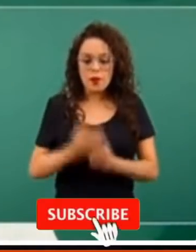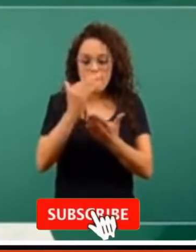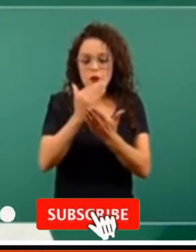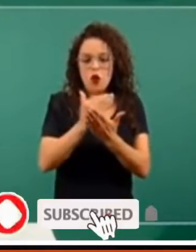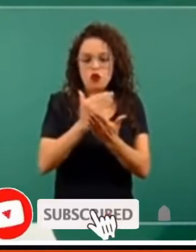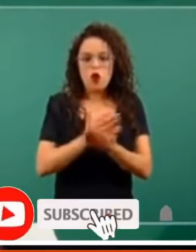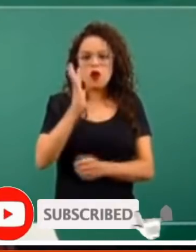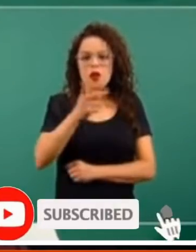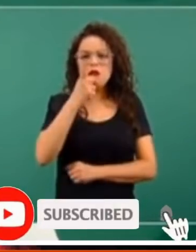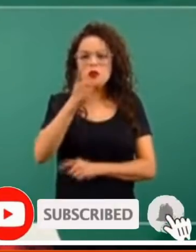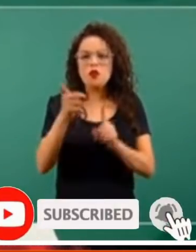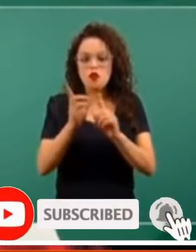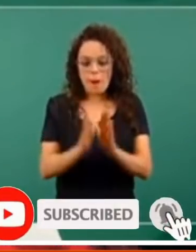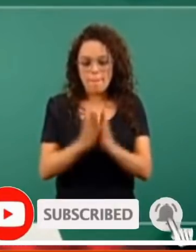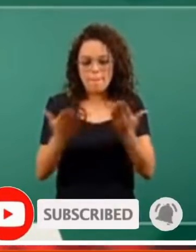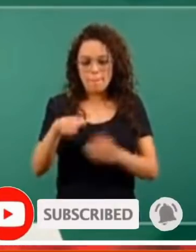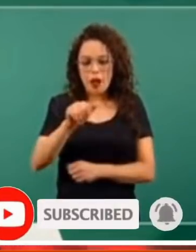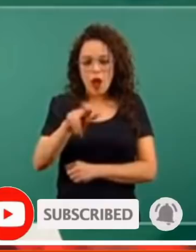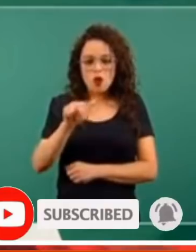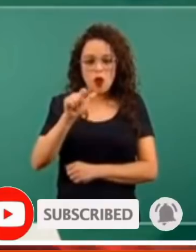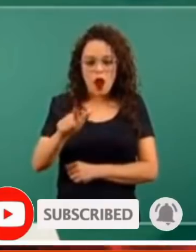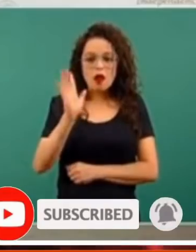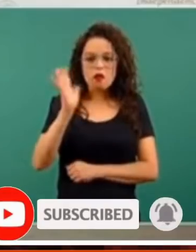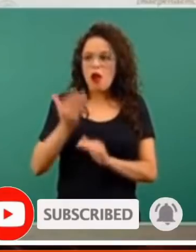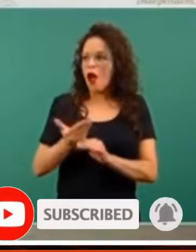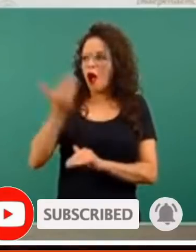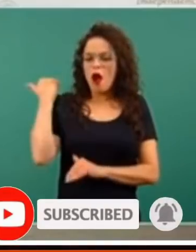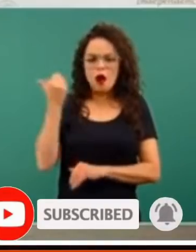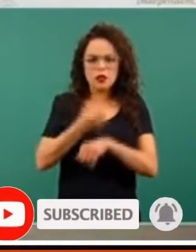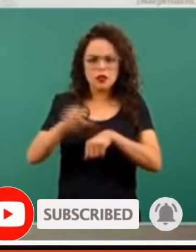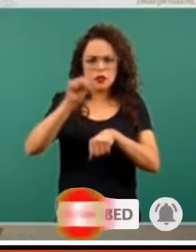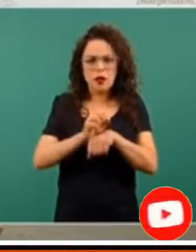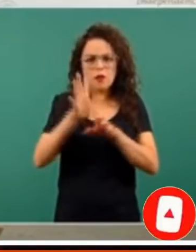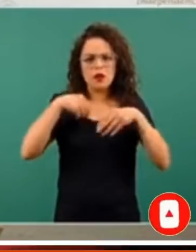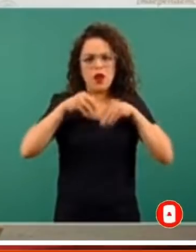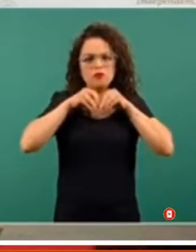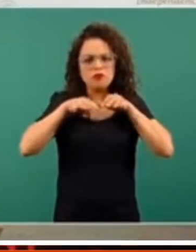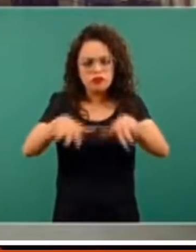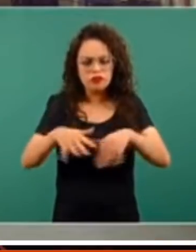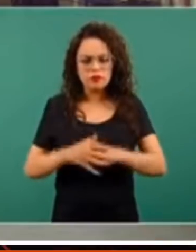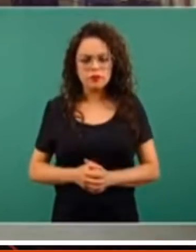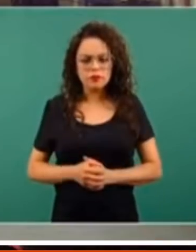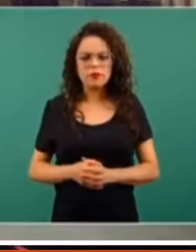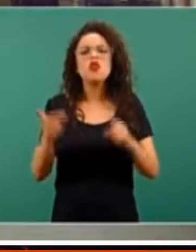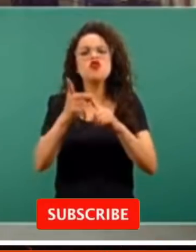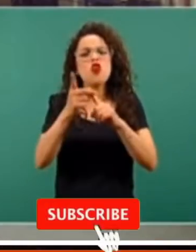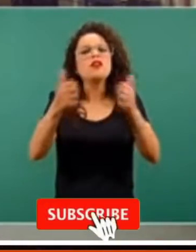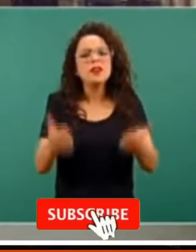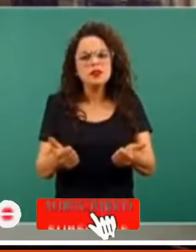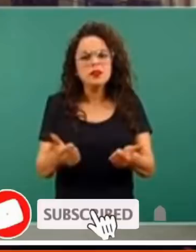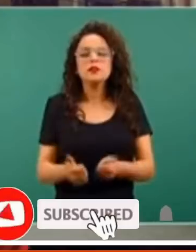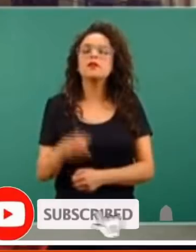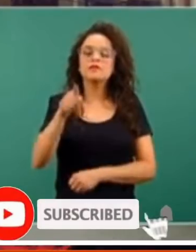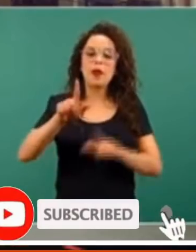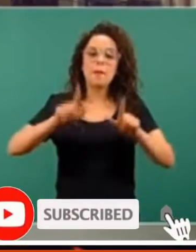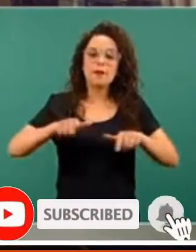los manuales o lineamientos correspondientes, que los publicamos desde hace muchas semanas. ¿En dónde están? Porque justo coronavirus.gov.mx.